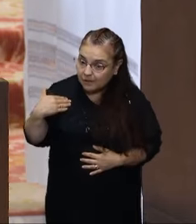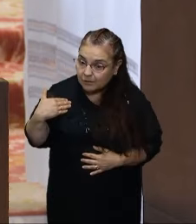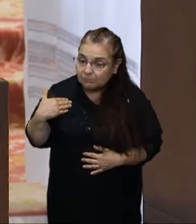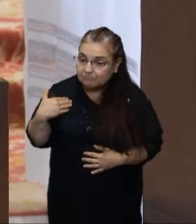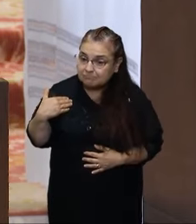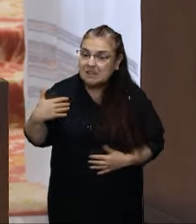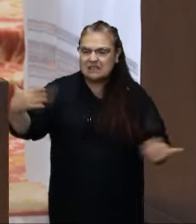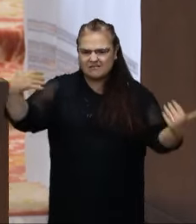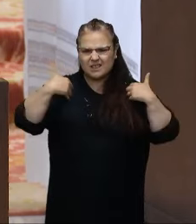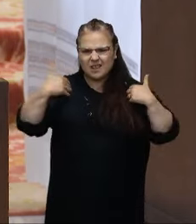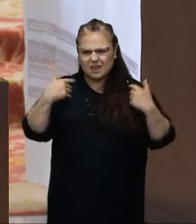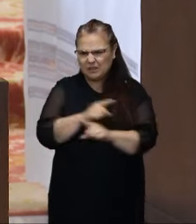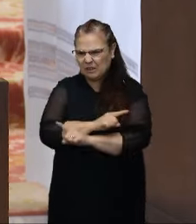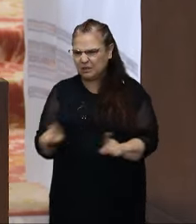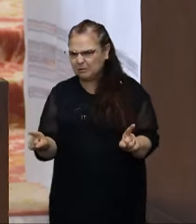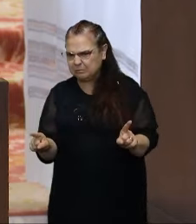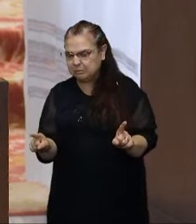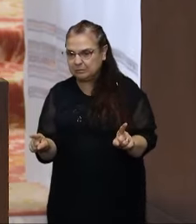y no sacrificio.